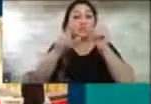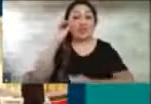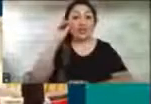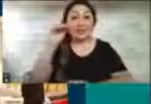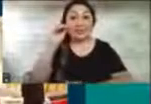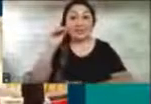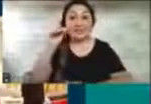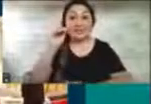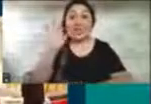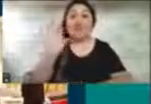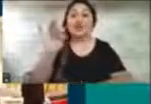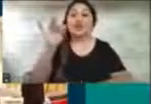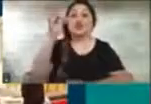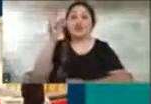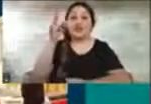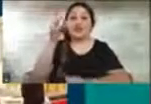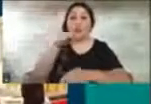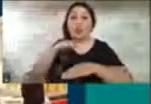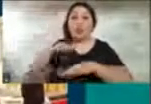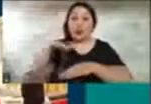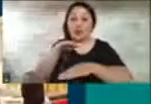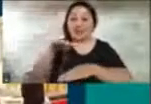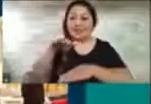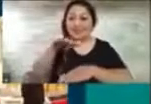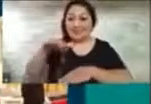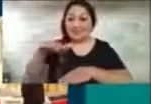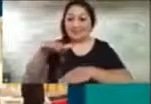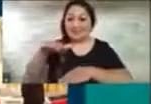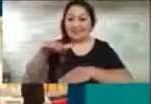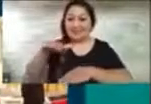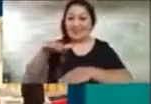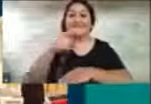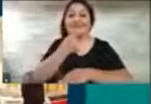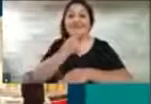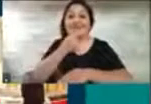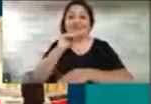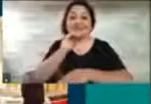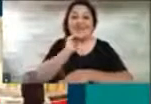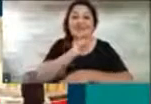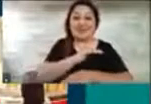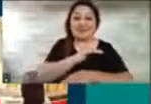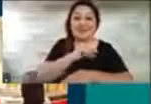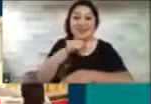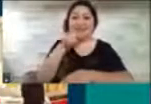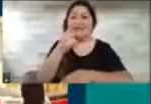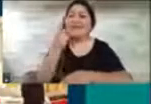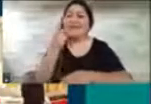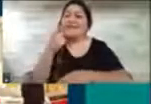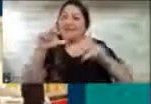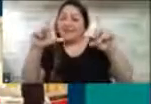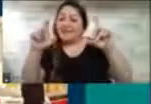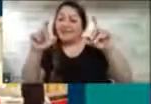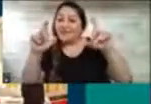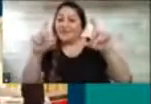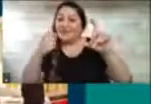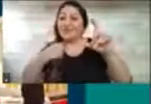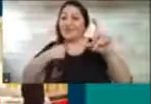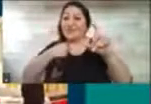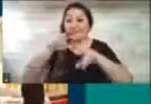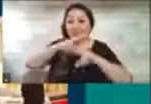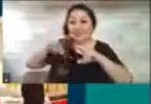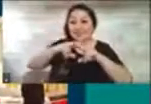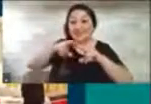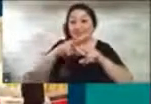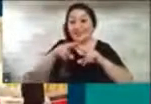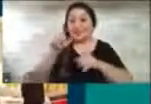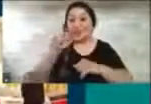fácil y rápido bueno acá me ven después se van a dar cuenta que estoy haciendo acá estoy instalando un sensor en plena calle pero